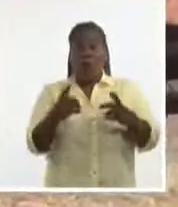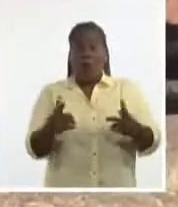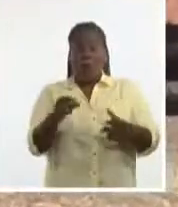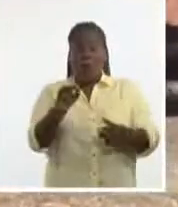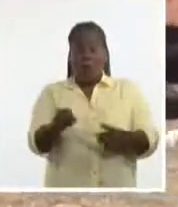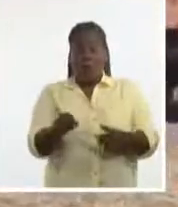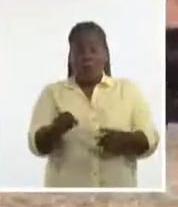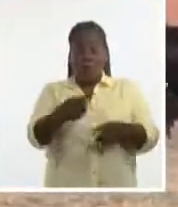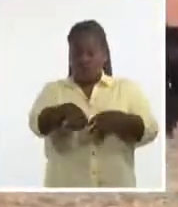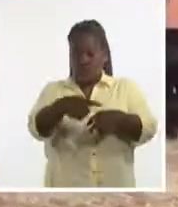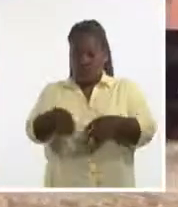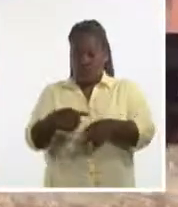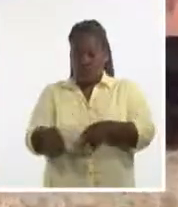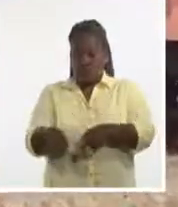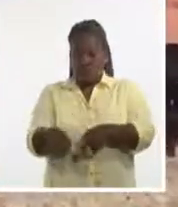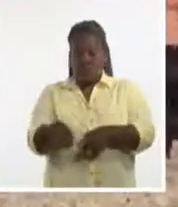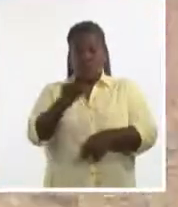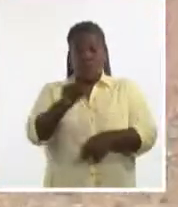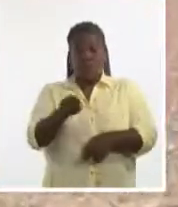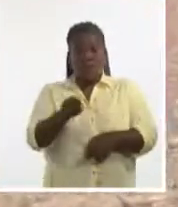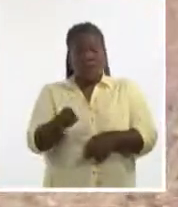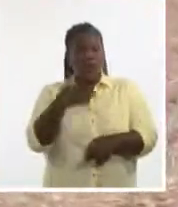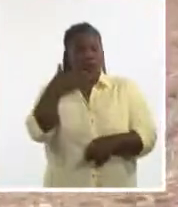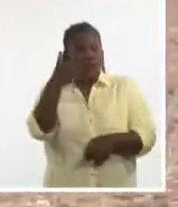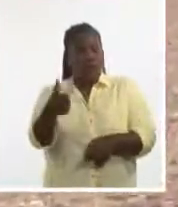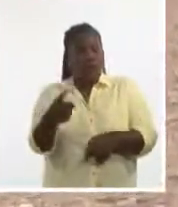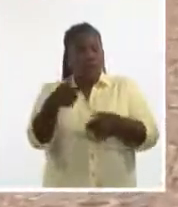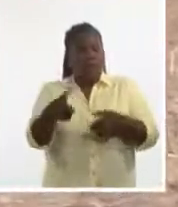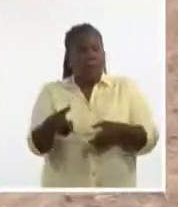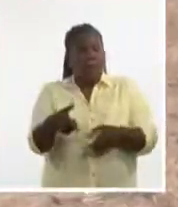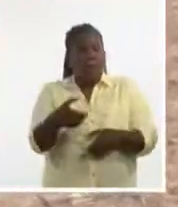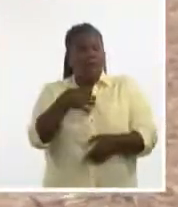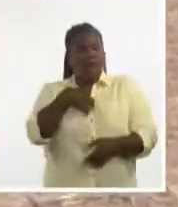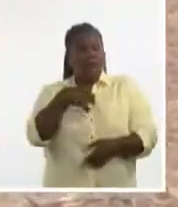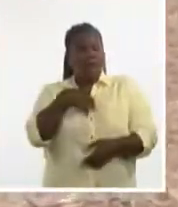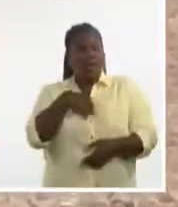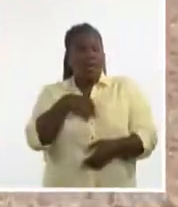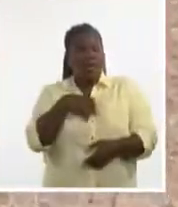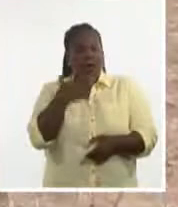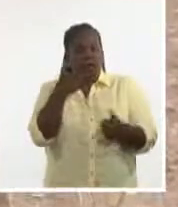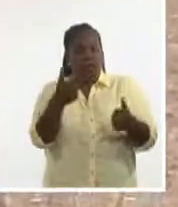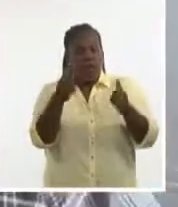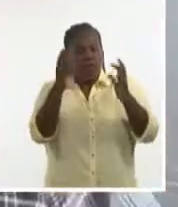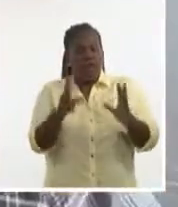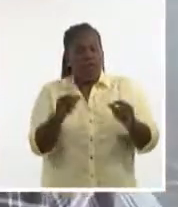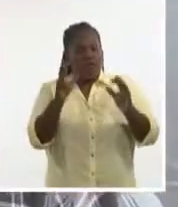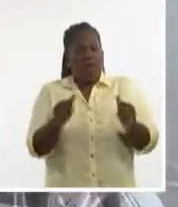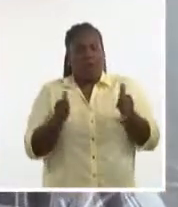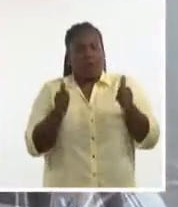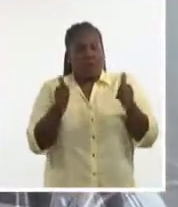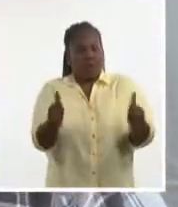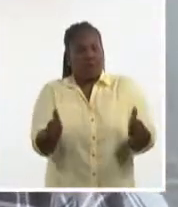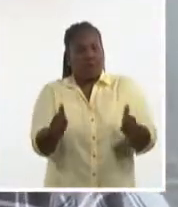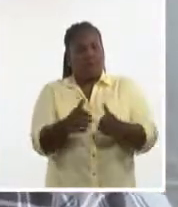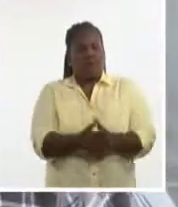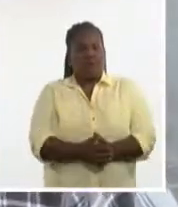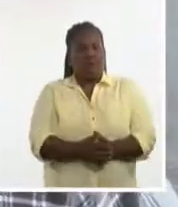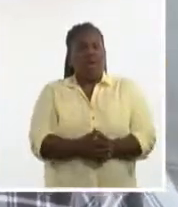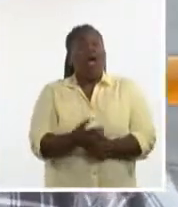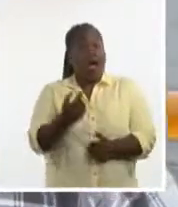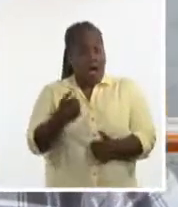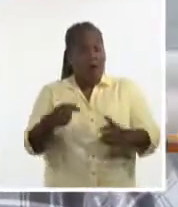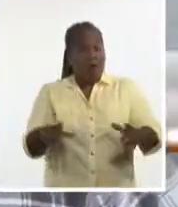de materia prima estimulan para buscar el máximo de eficiencia en la cosecha. Se han tomado diferentes acciones.